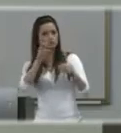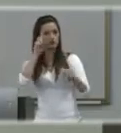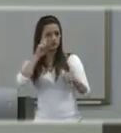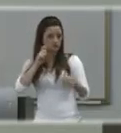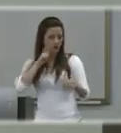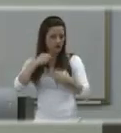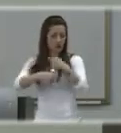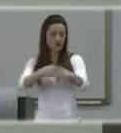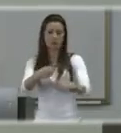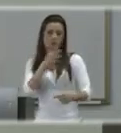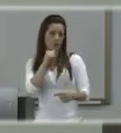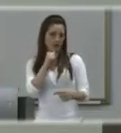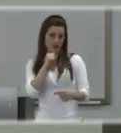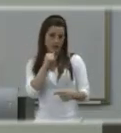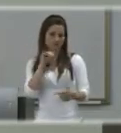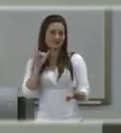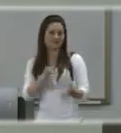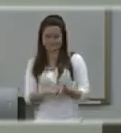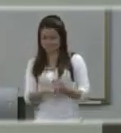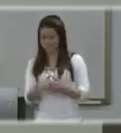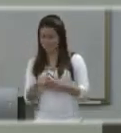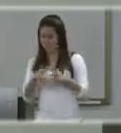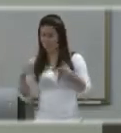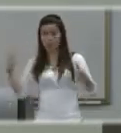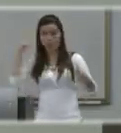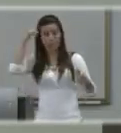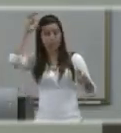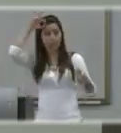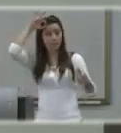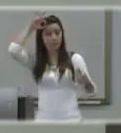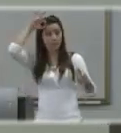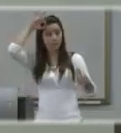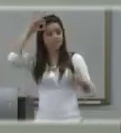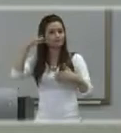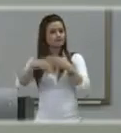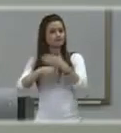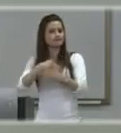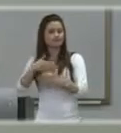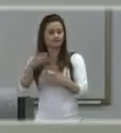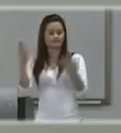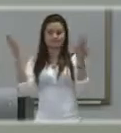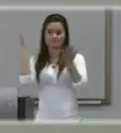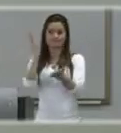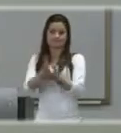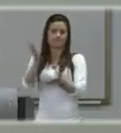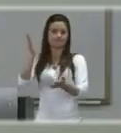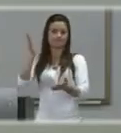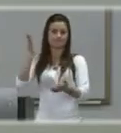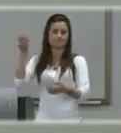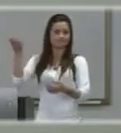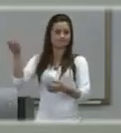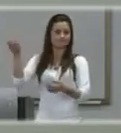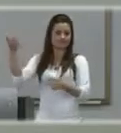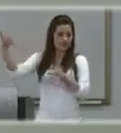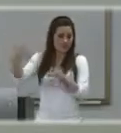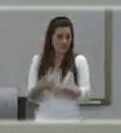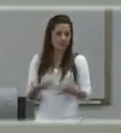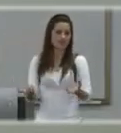reproductiva, lo cual aumenta claramente los riesgos a violencia sexual, porque no reconozco los riesgos,